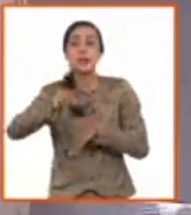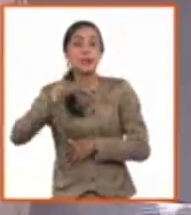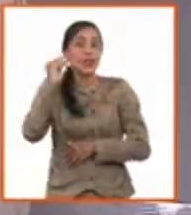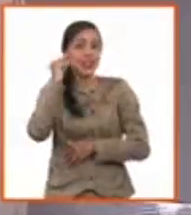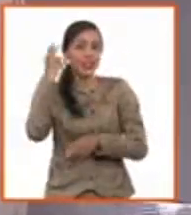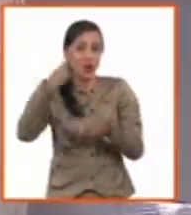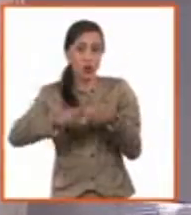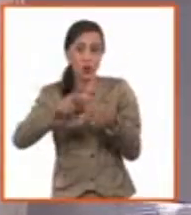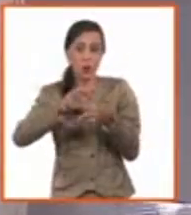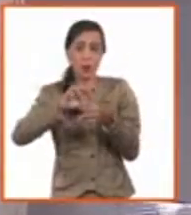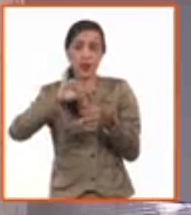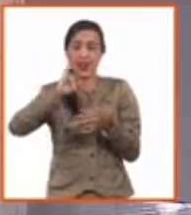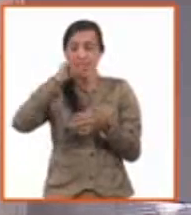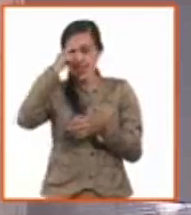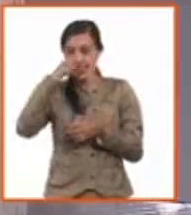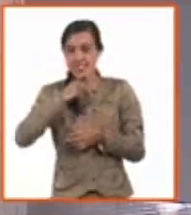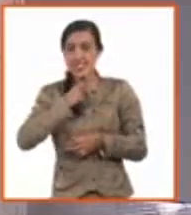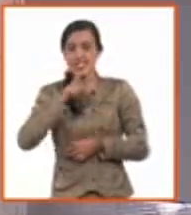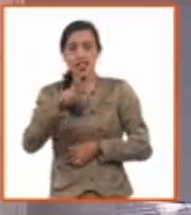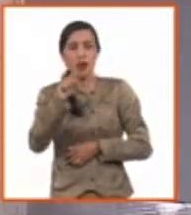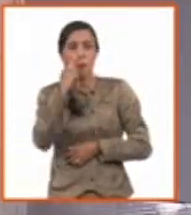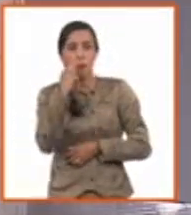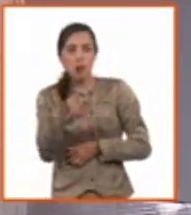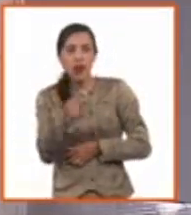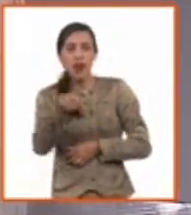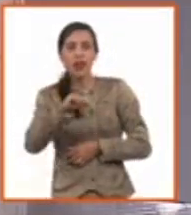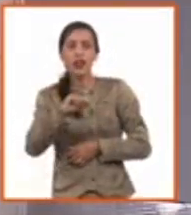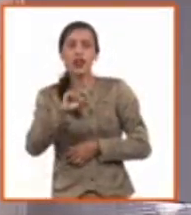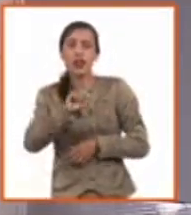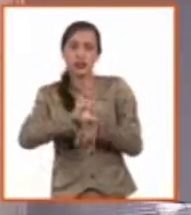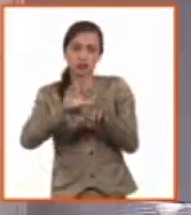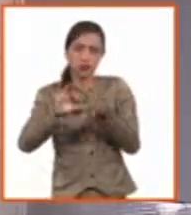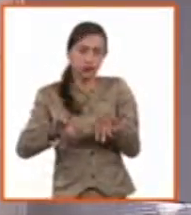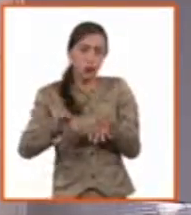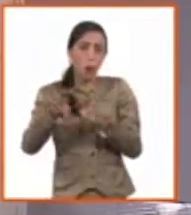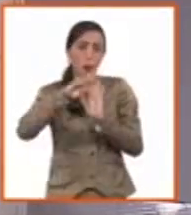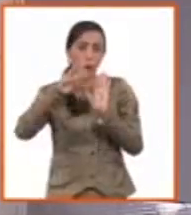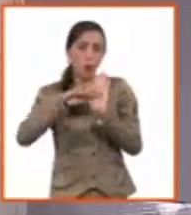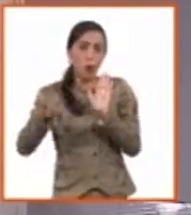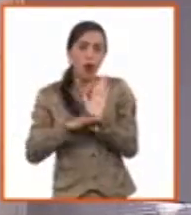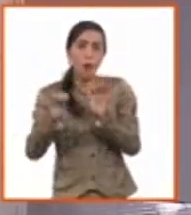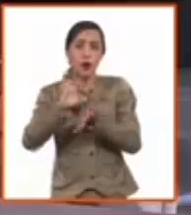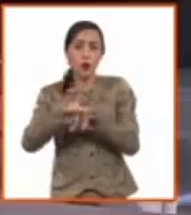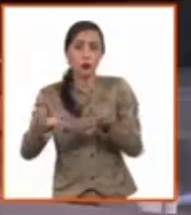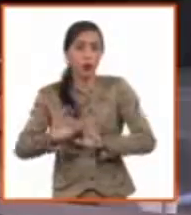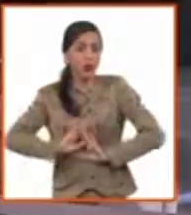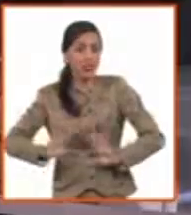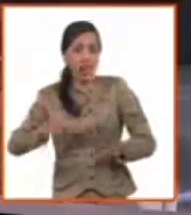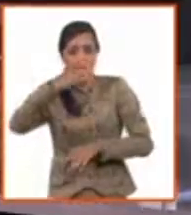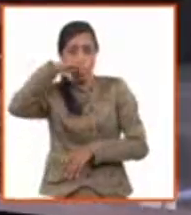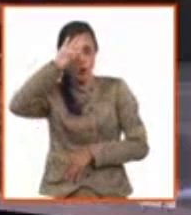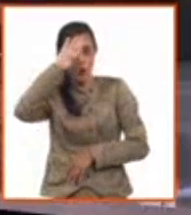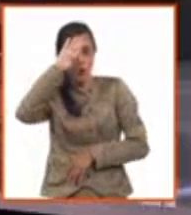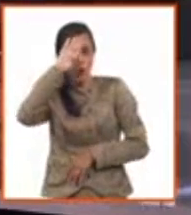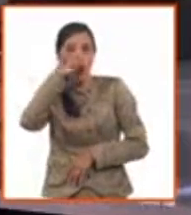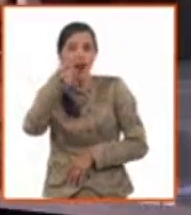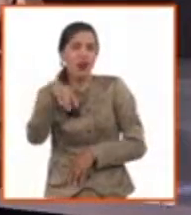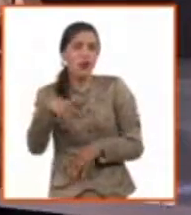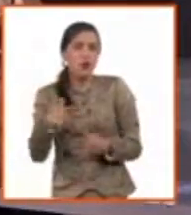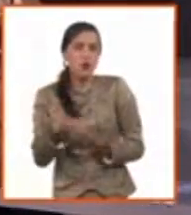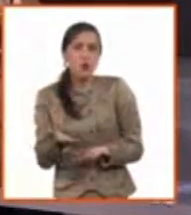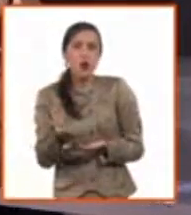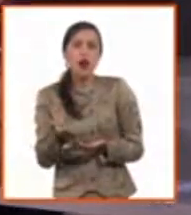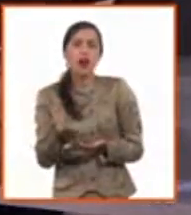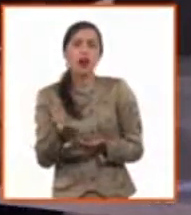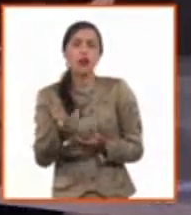grisel precisamente sobre el surgimiento de esta industria de nuestro país podemos hablar de una industria de software ya en cuba' cuáles son los caminos